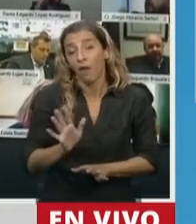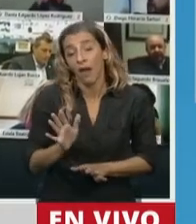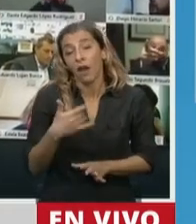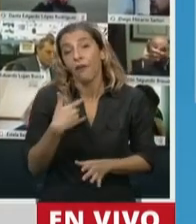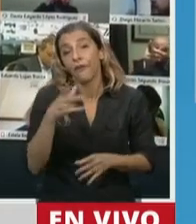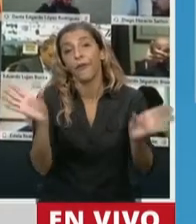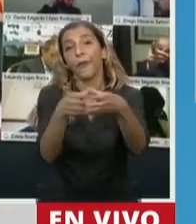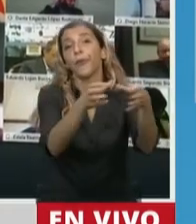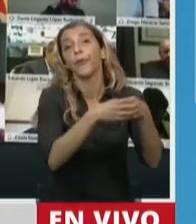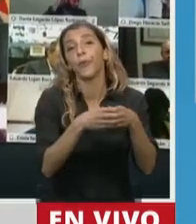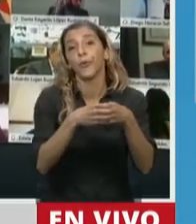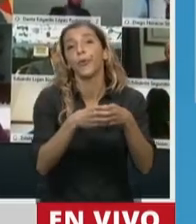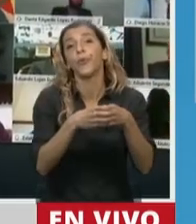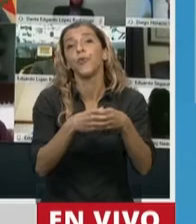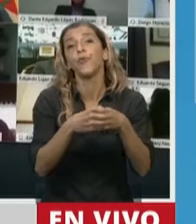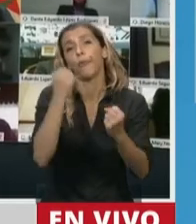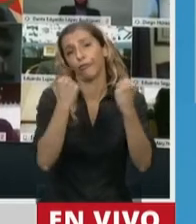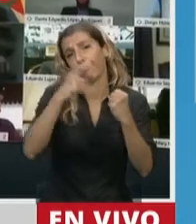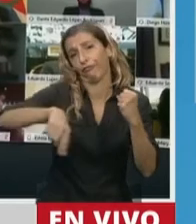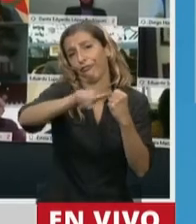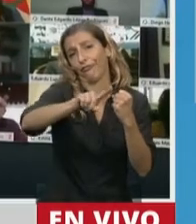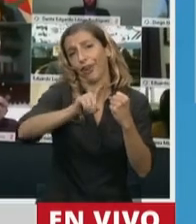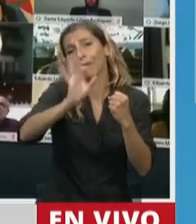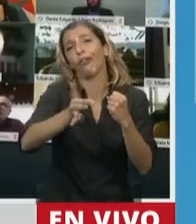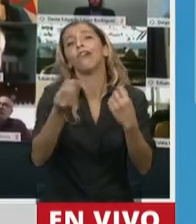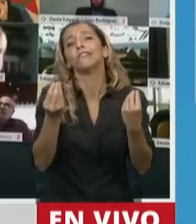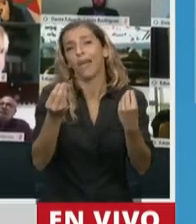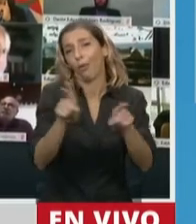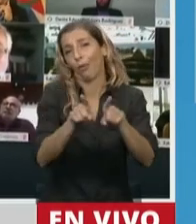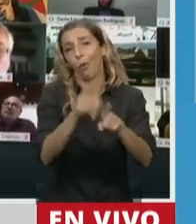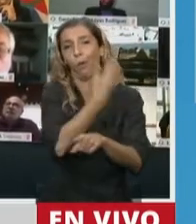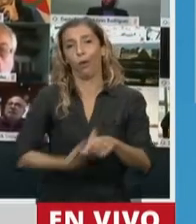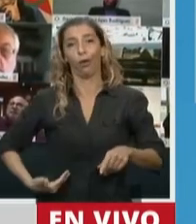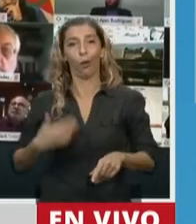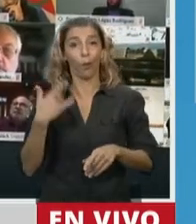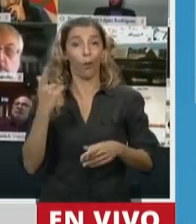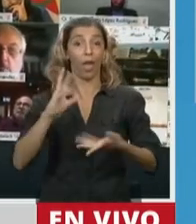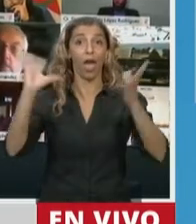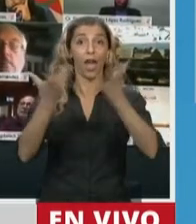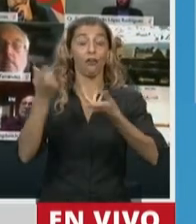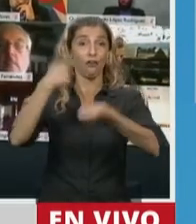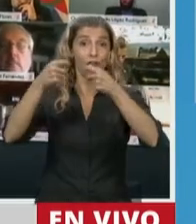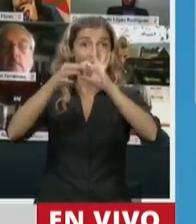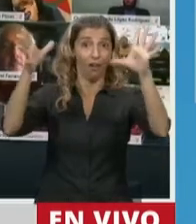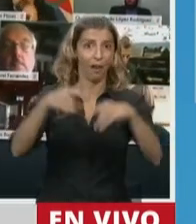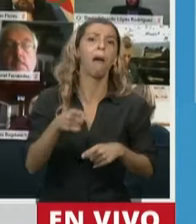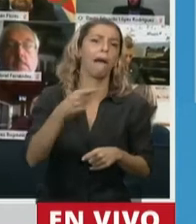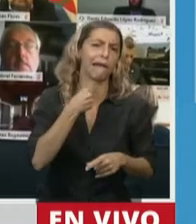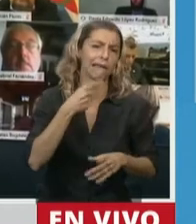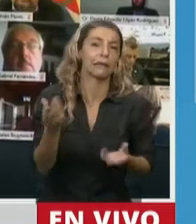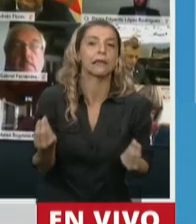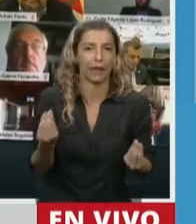con los gobiernos neoliberales, que la educación es un gasto. Entonces, claro, buscan reducir el salario